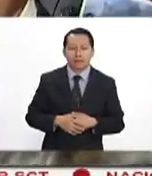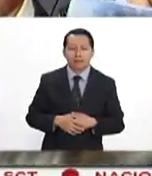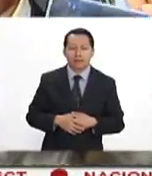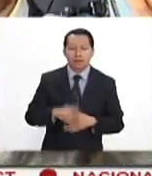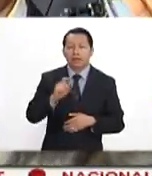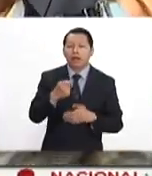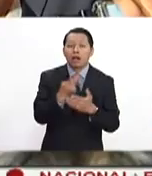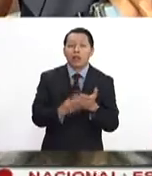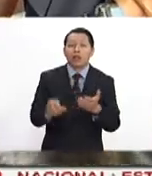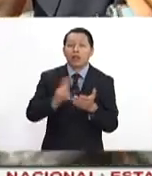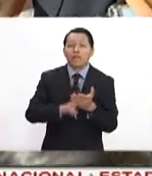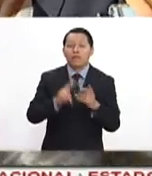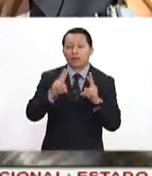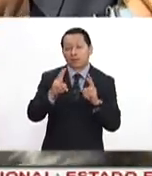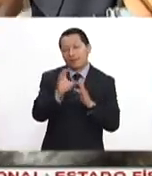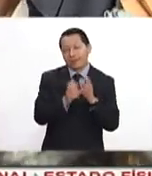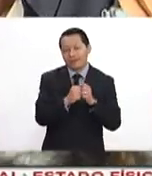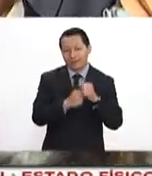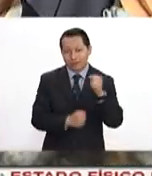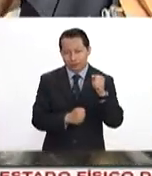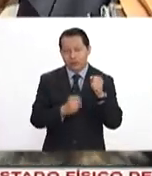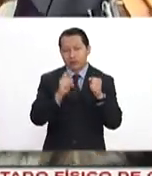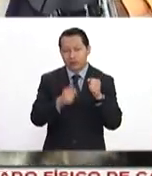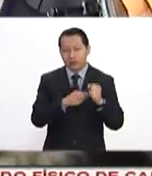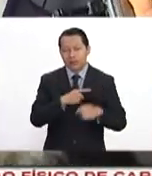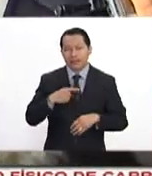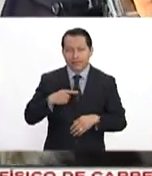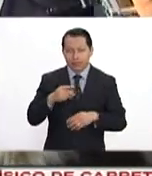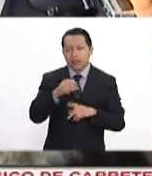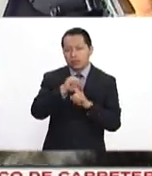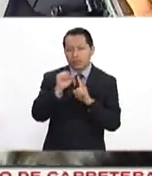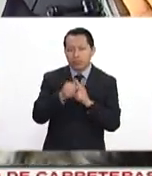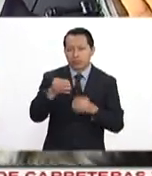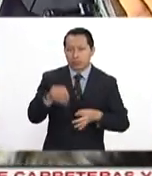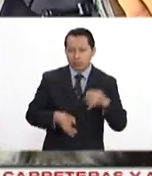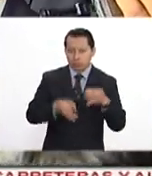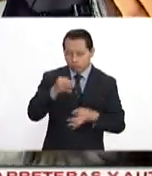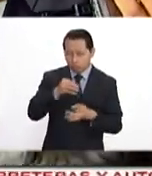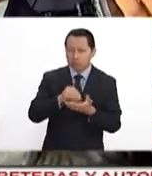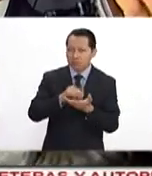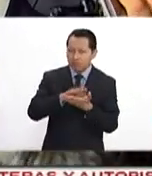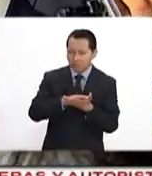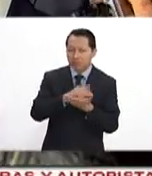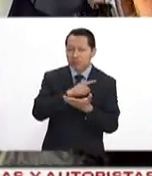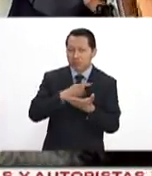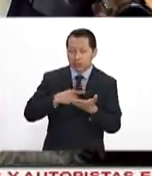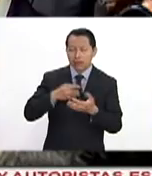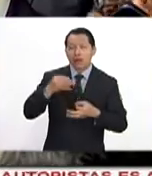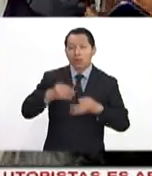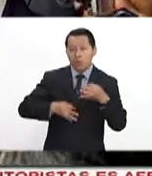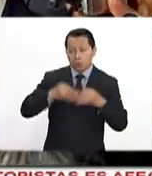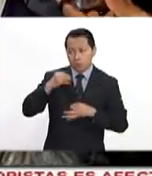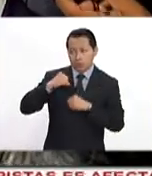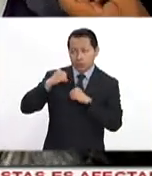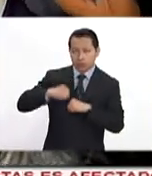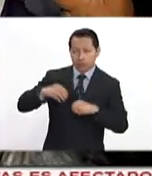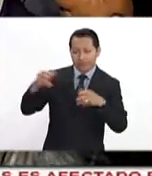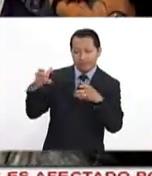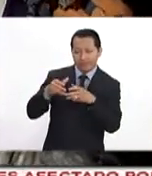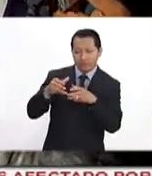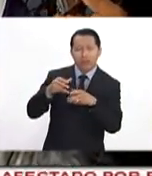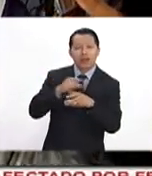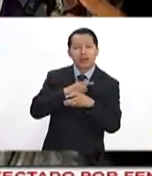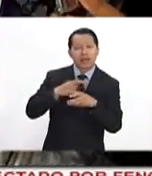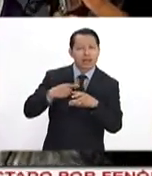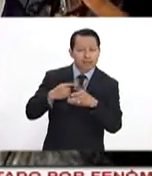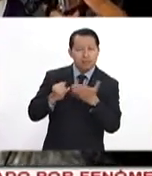Se duplicó el término constitucional, se tiene que definir su situación jurídica y será el juzgador, la autoridad jurisdiccional, quien